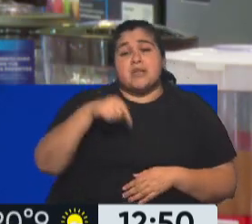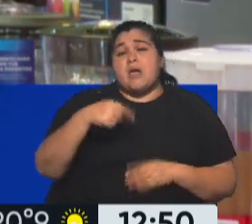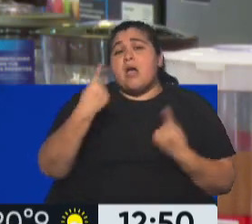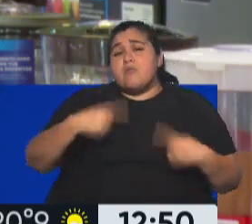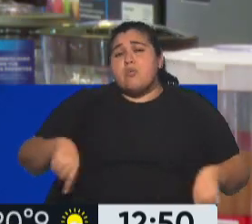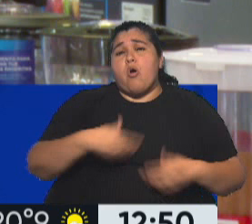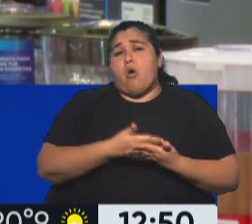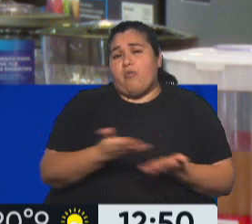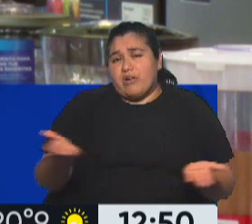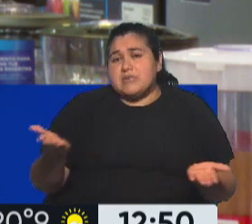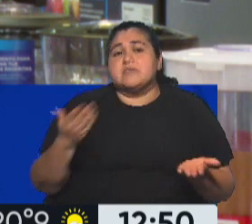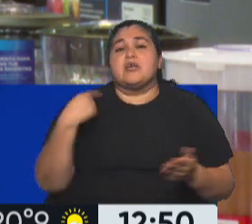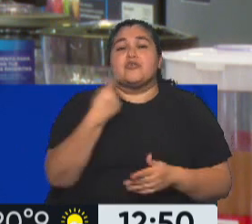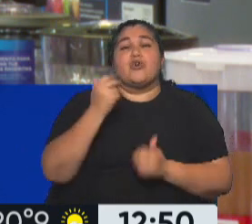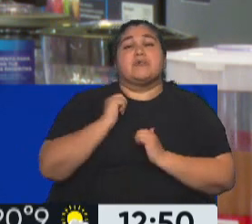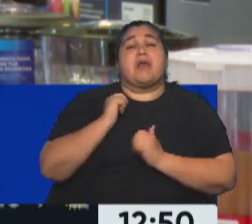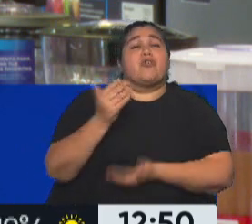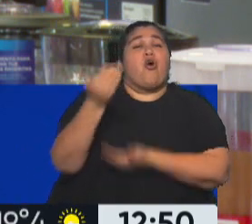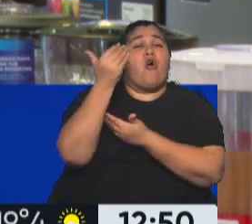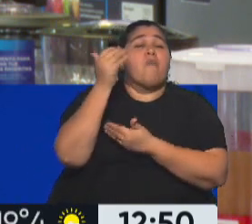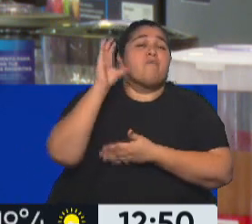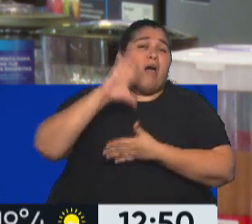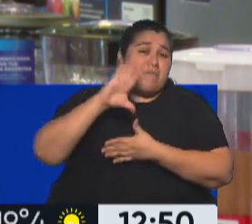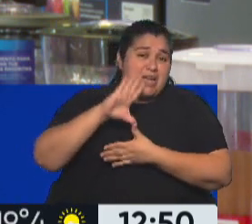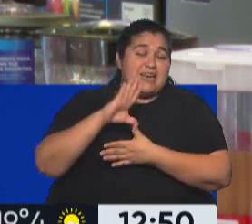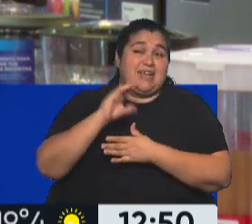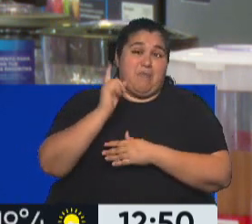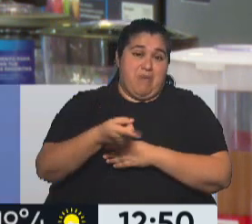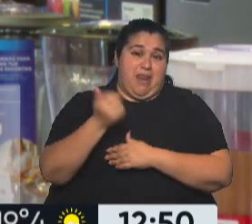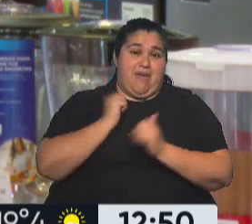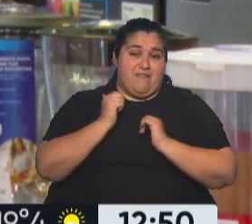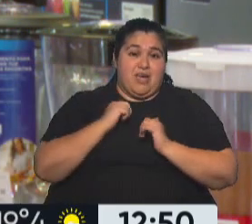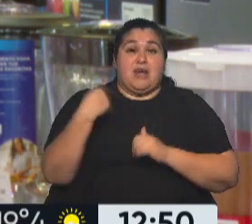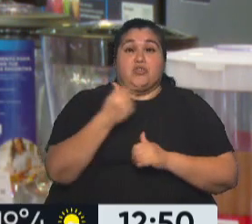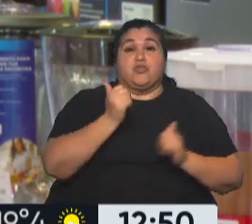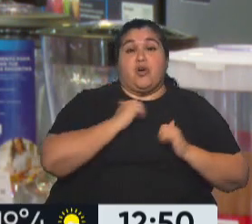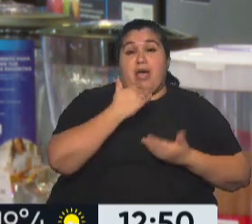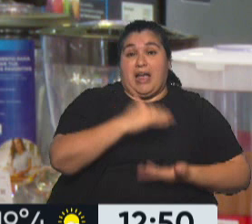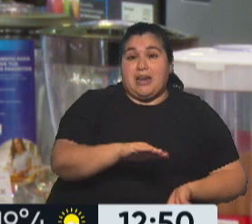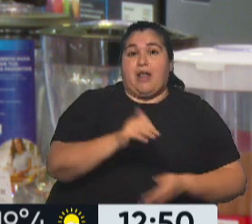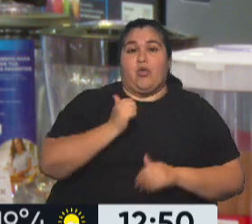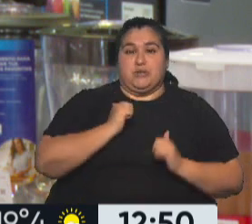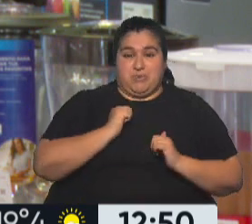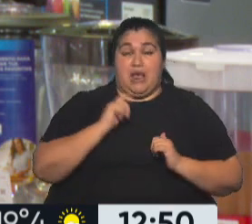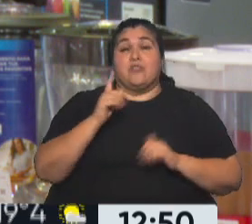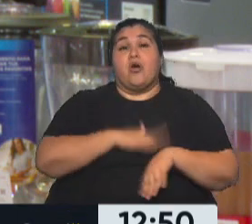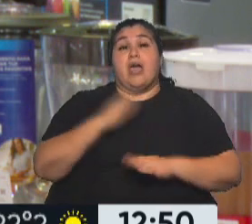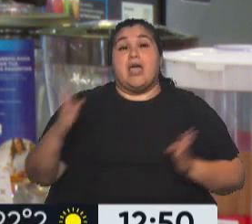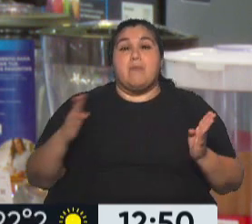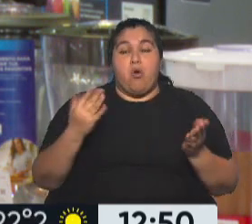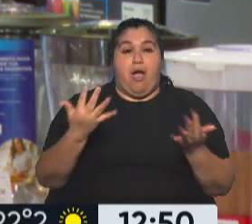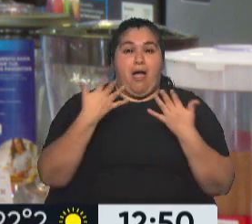eh esperamos la Copa América que nos traiga algo más de público esperamos el aguinaldo Y Esperamos que la temporada de calefacción nos acompañe Así